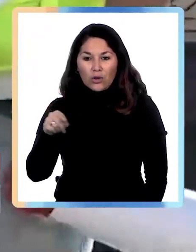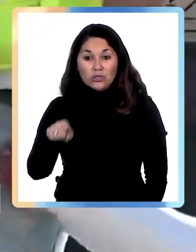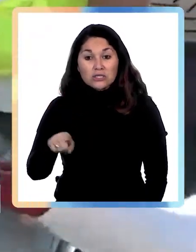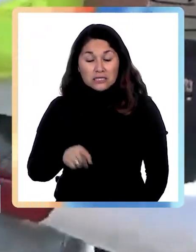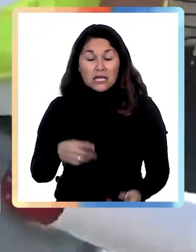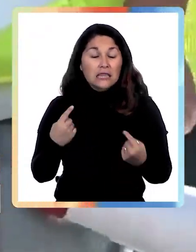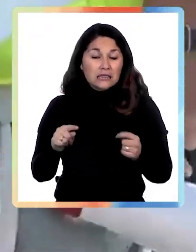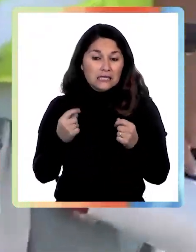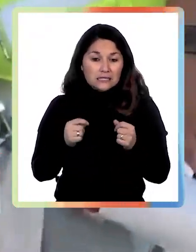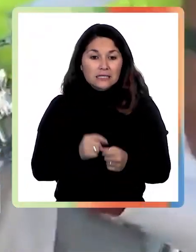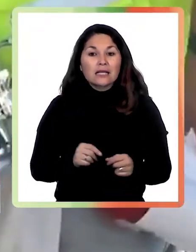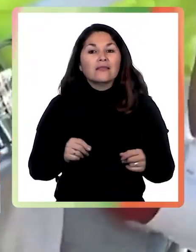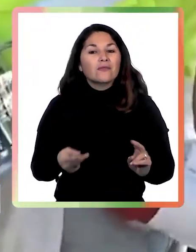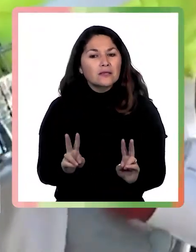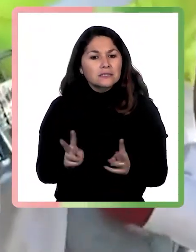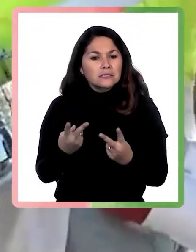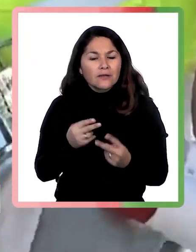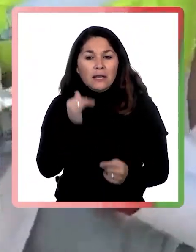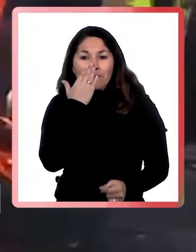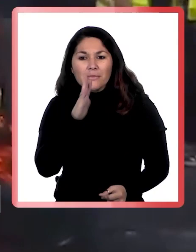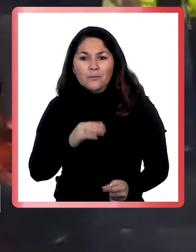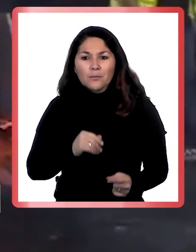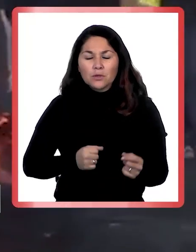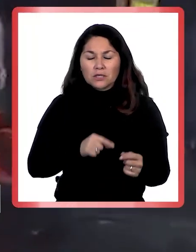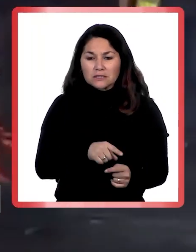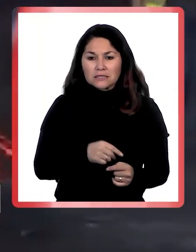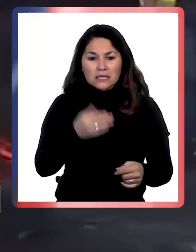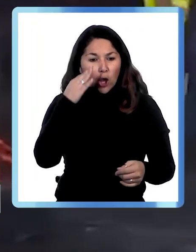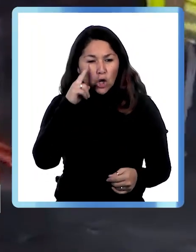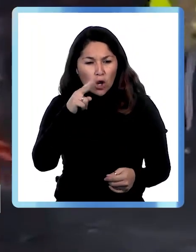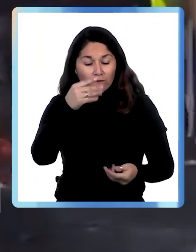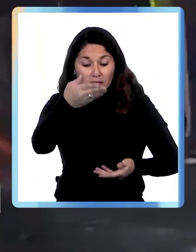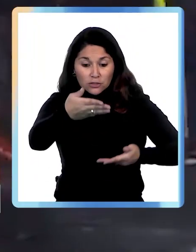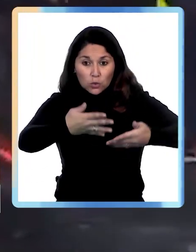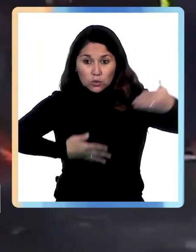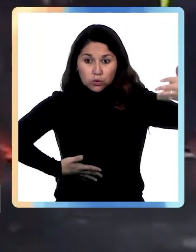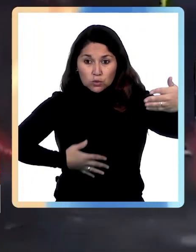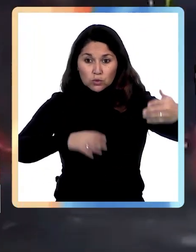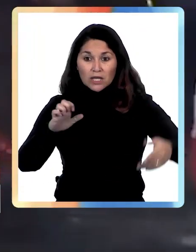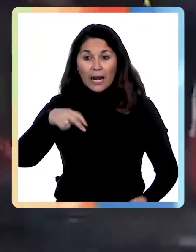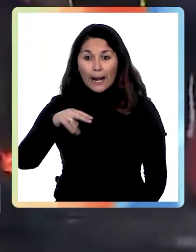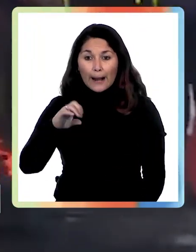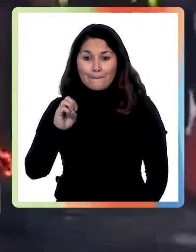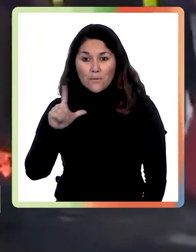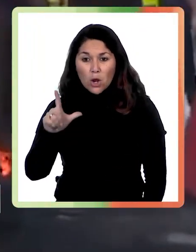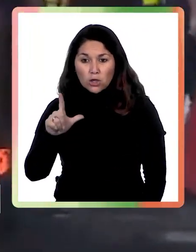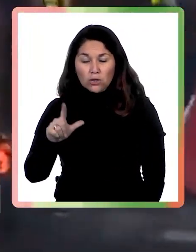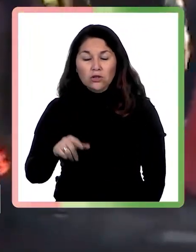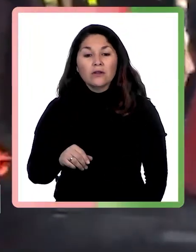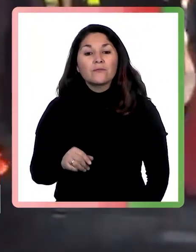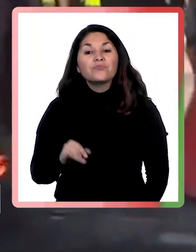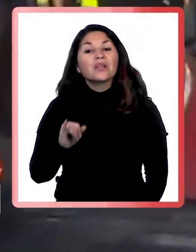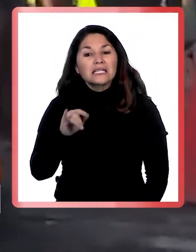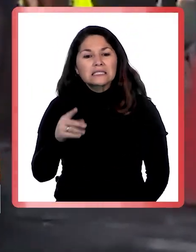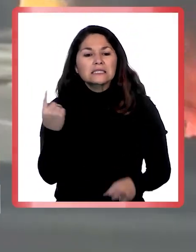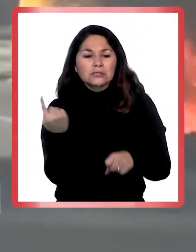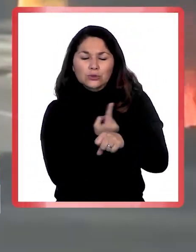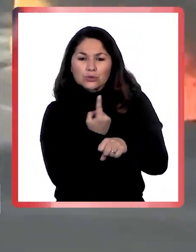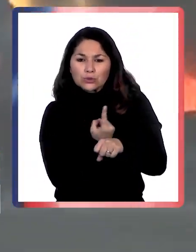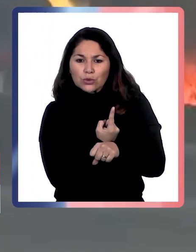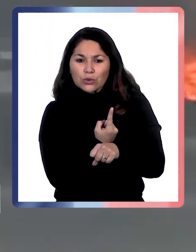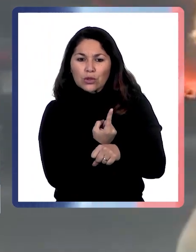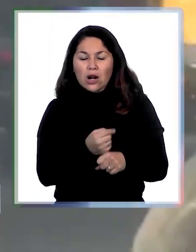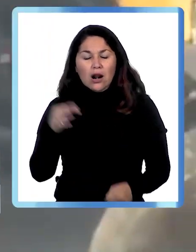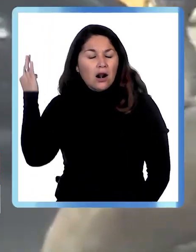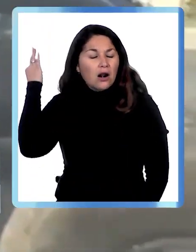problemática según consignó emol el titular de la cartera de transportes viajará a Concepción y se reunirá en una primera instancia